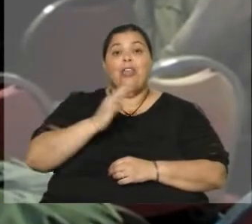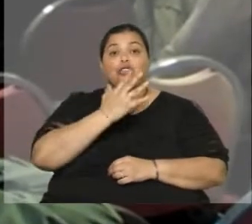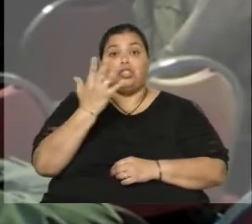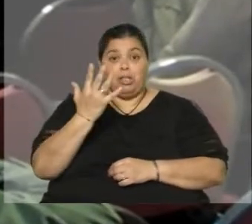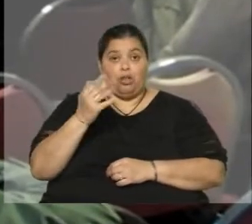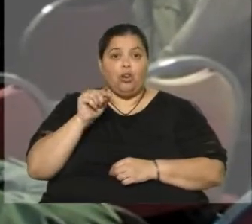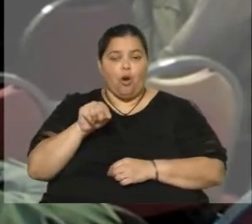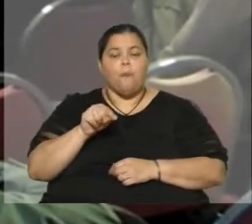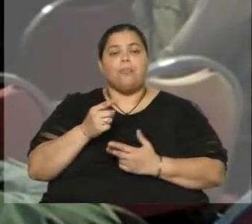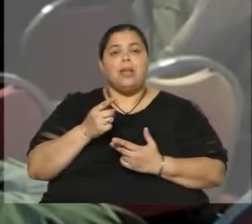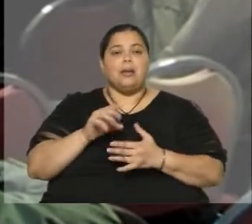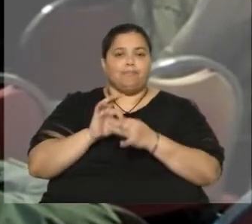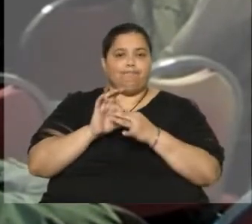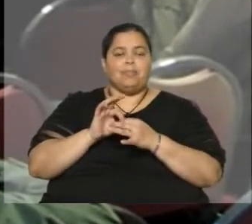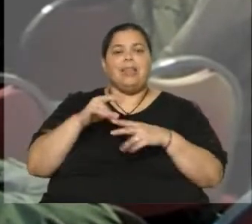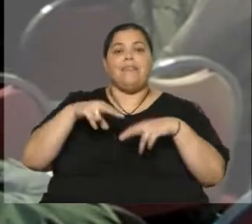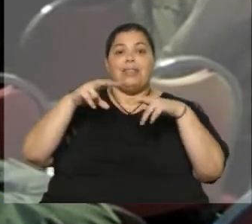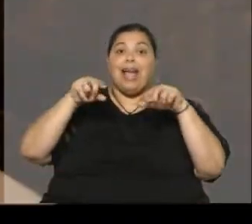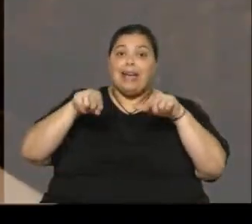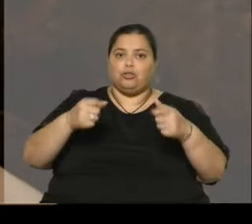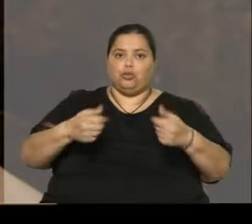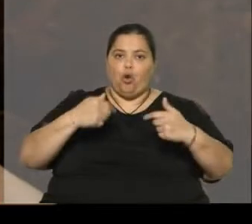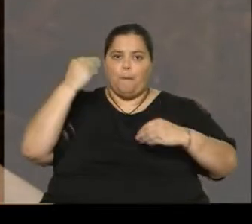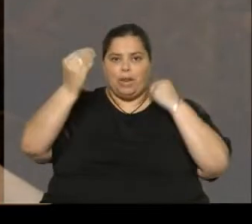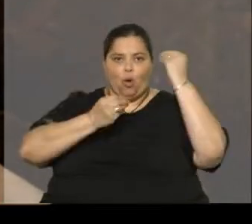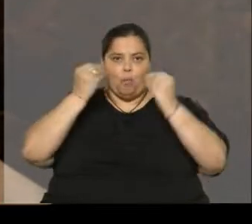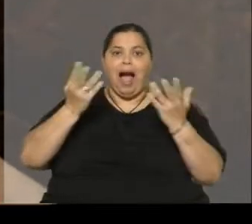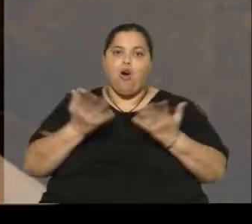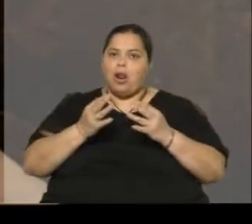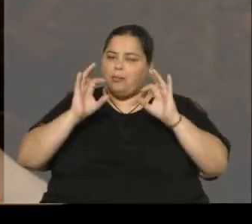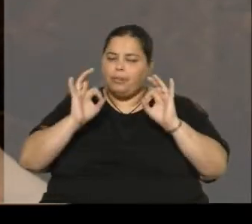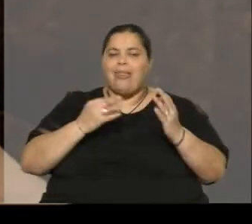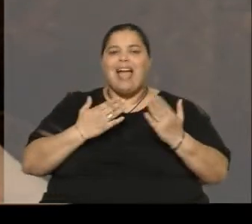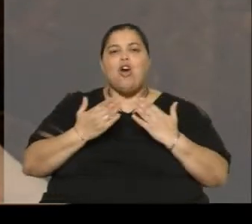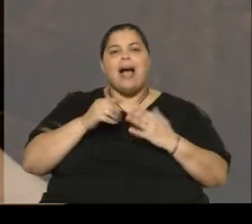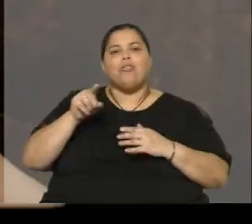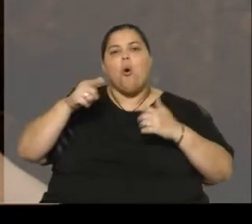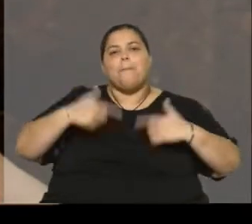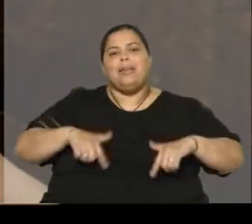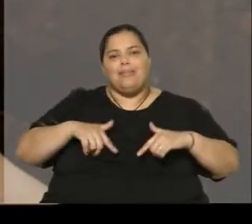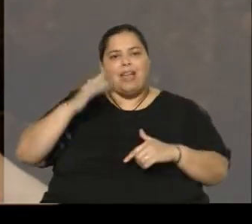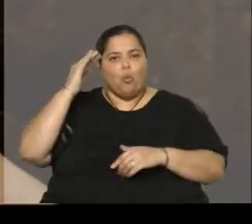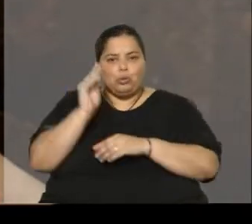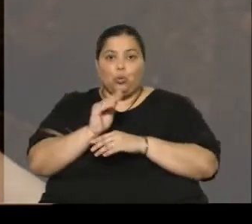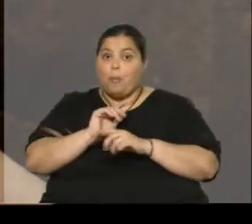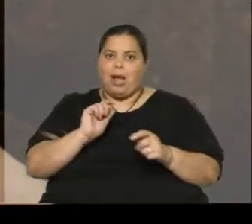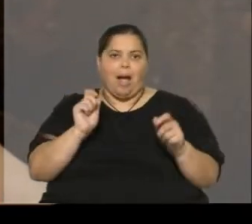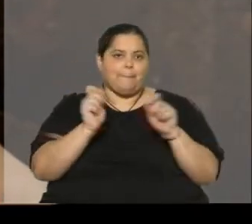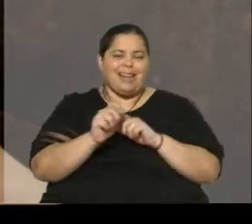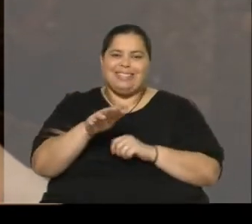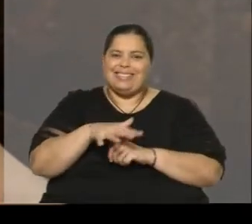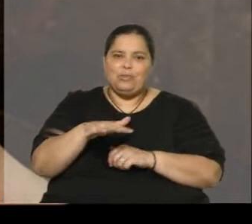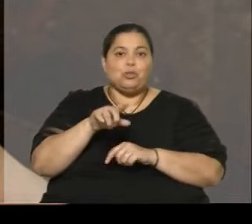departamento de investigación, y eso nos tiene muy preocupados. Estamos en pleno diálogo con el Ministerio para poder revertir esa situación, porque